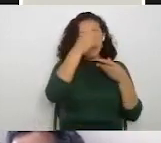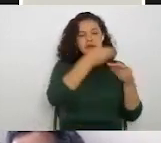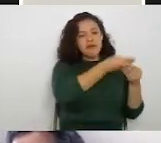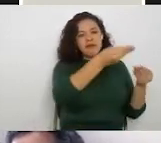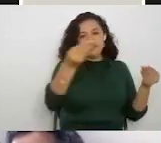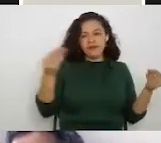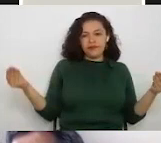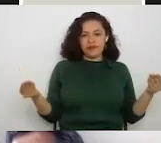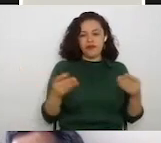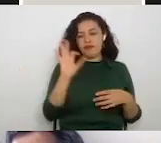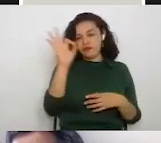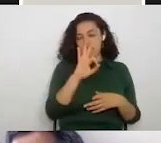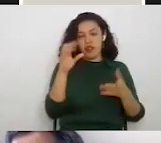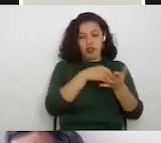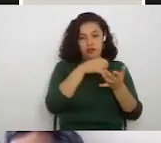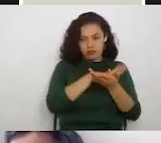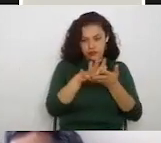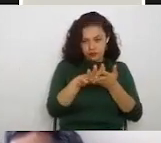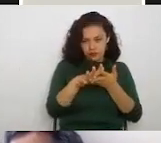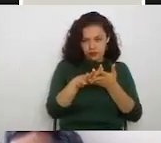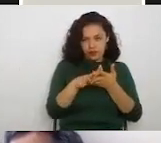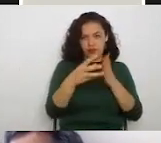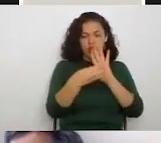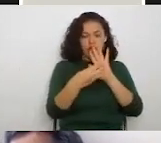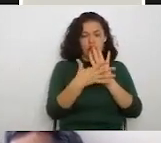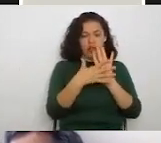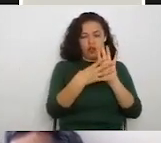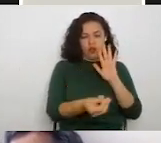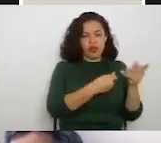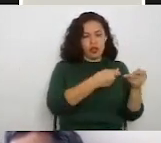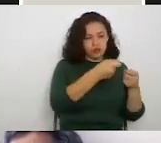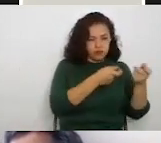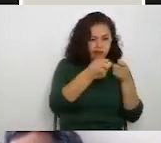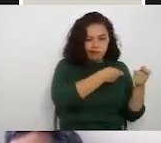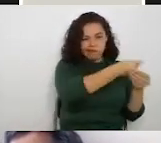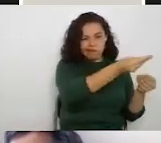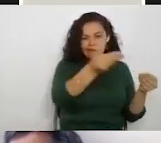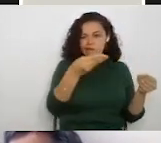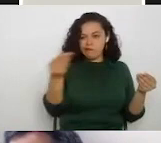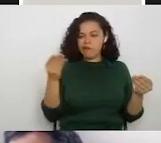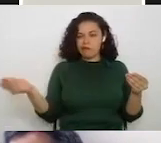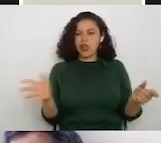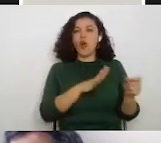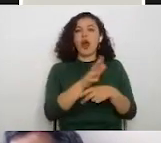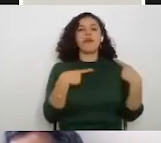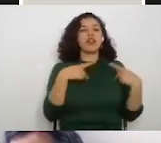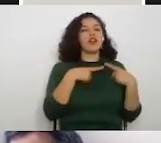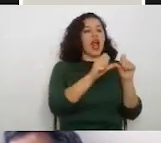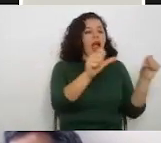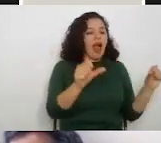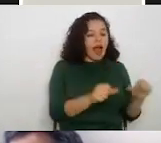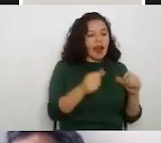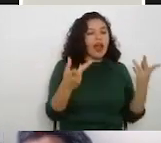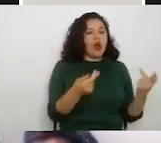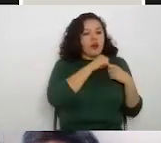que sean documentos impresos, pues copias controladas y saber a qué área o a qué personas o a qué